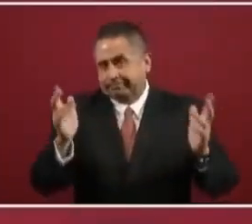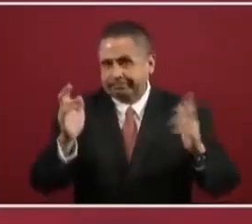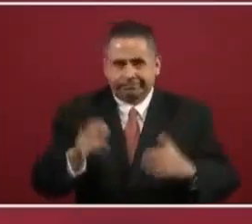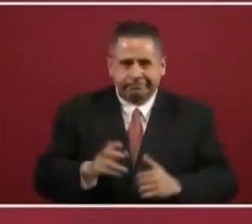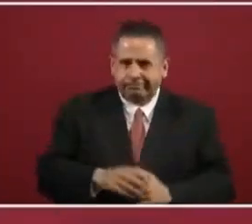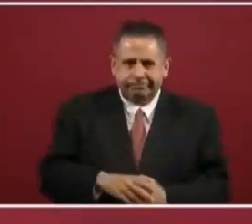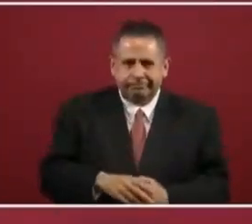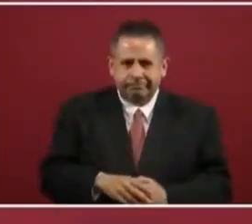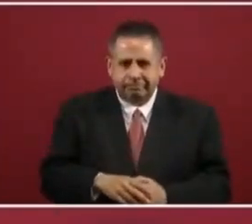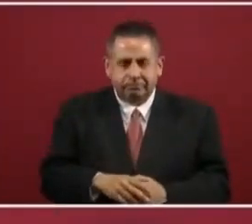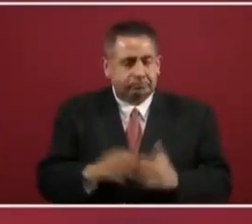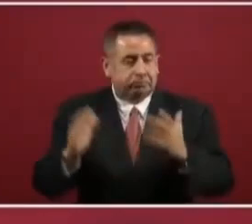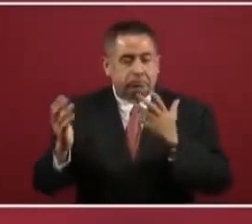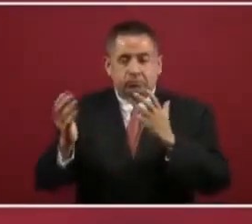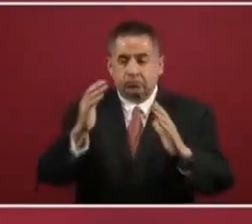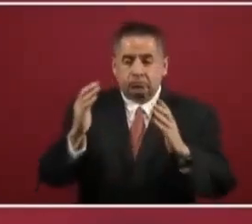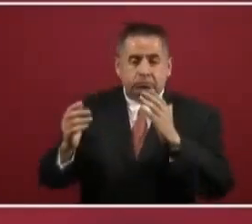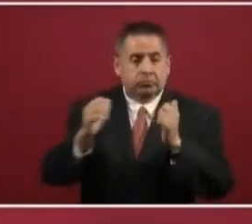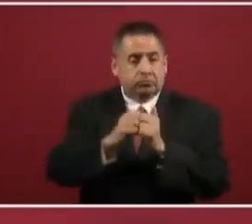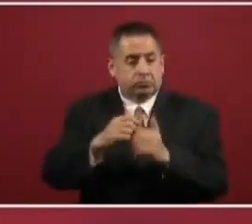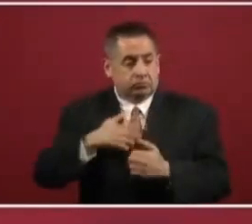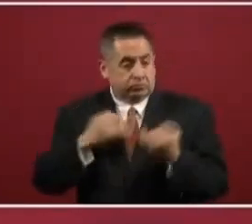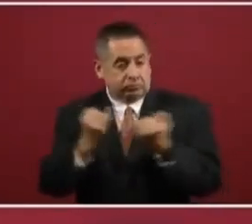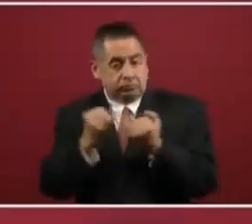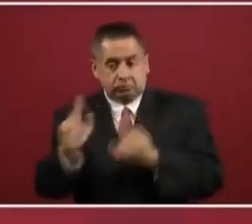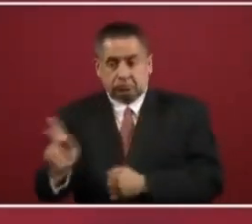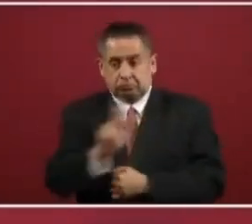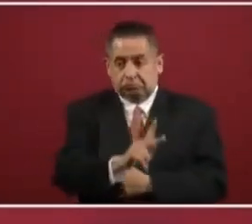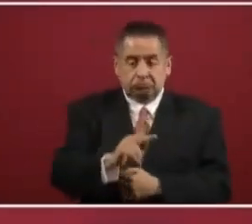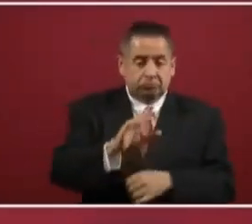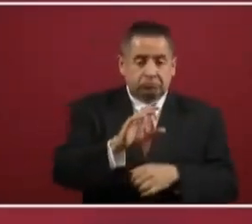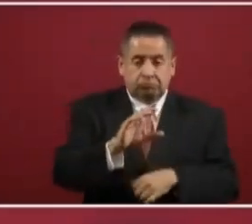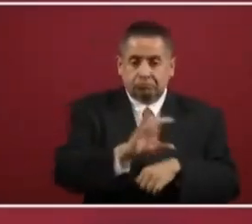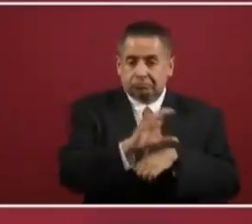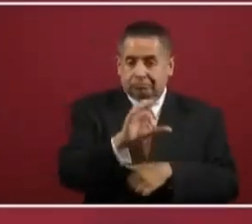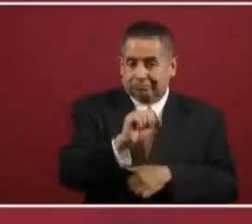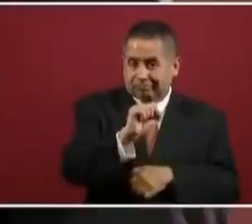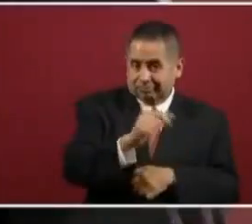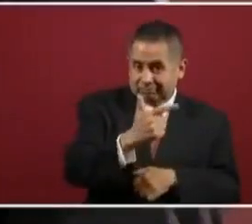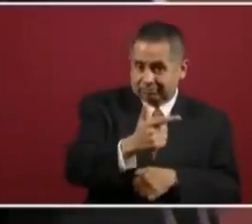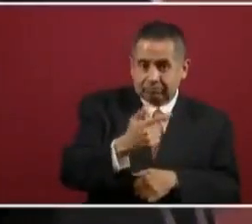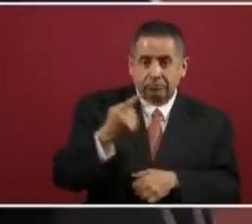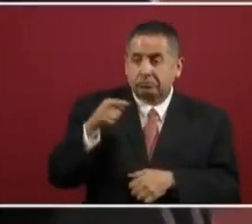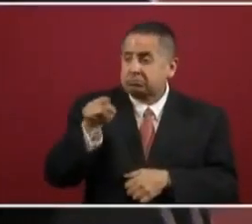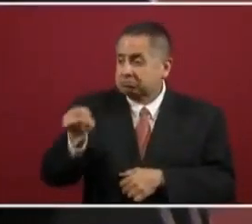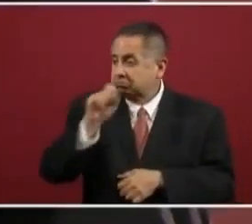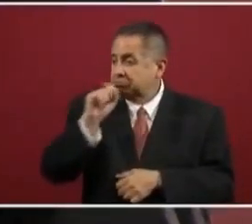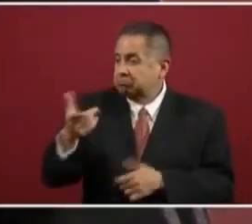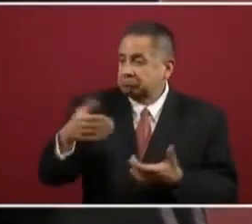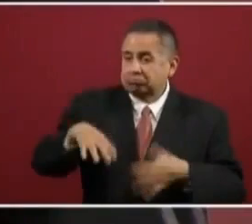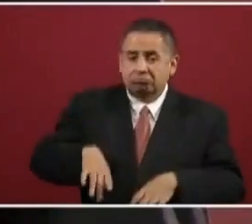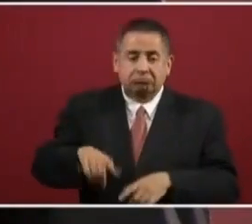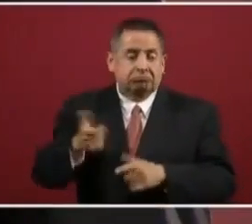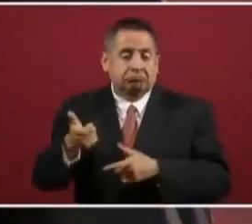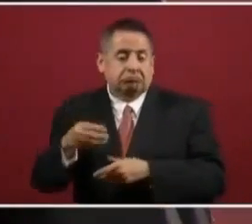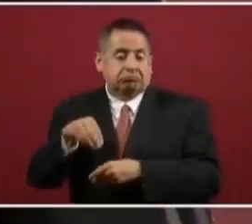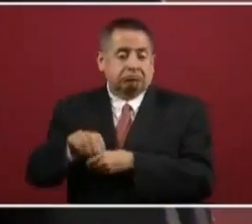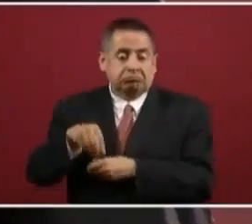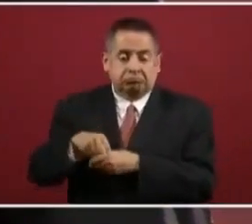de compararme con Salinas que me iba a clavar la partida